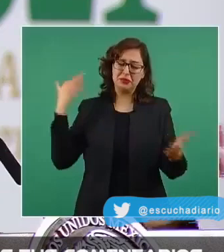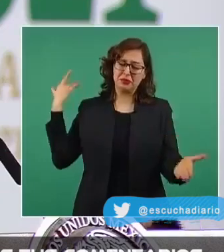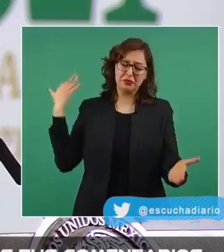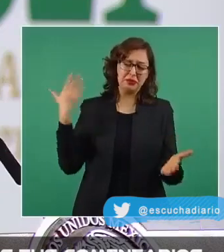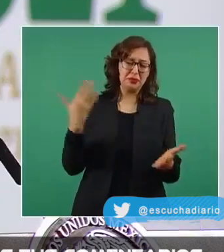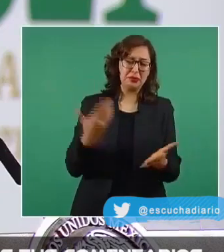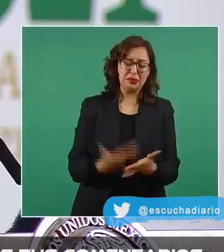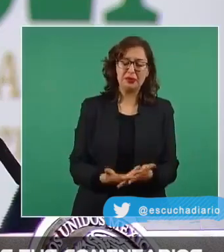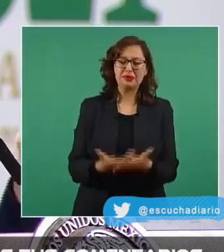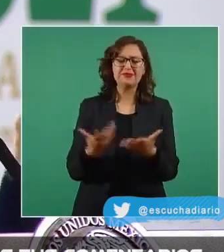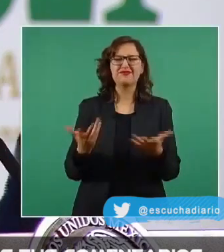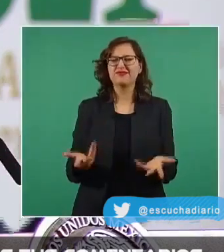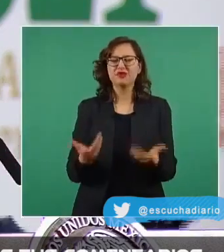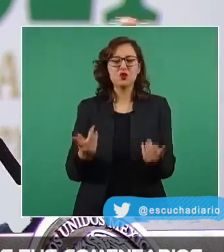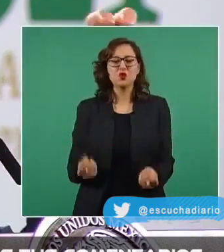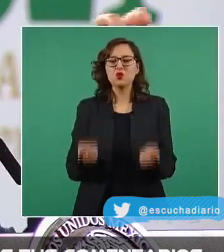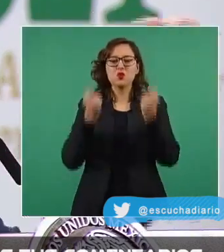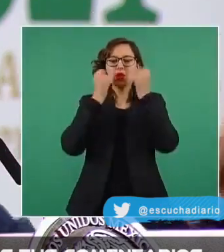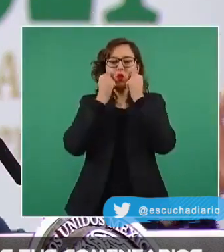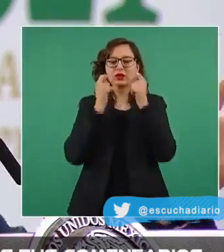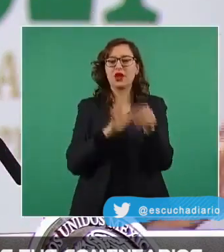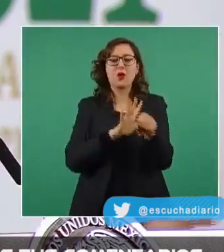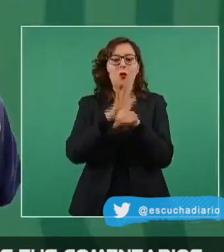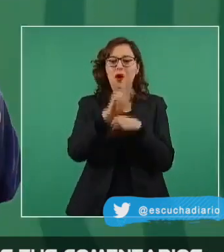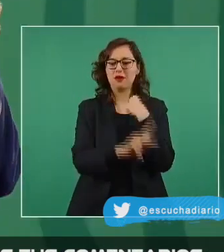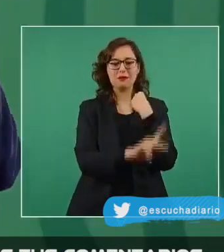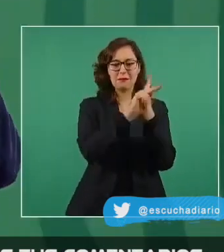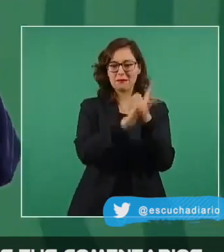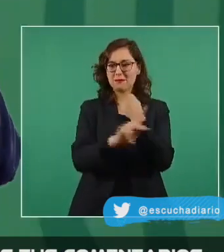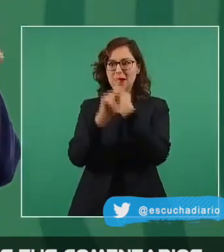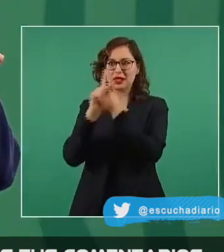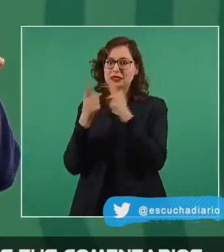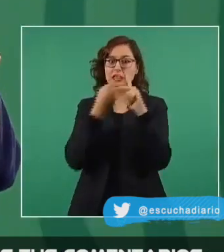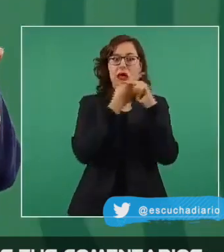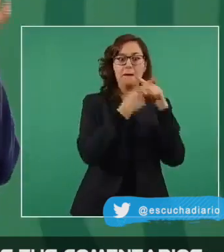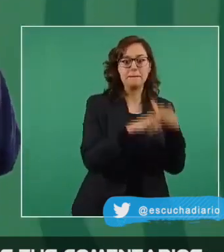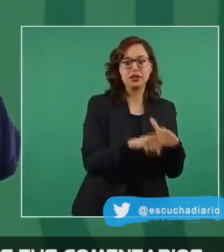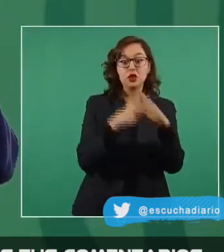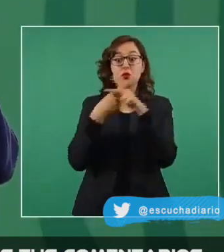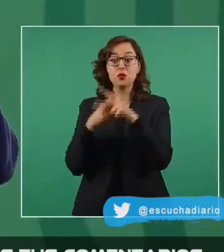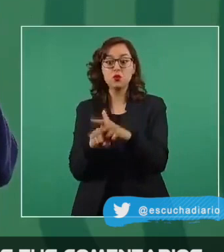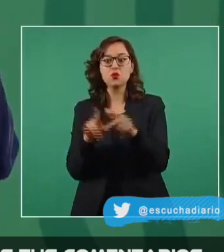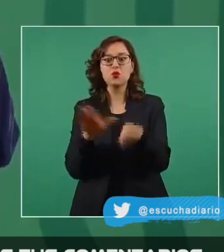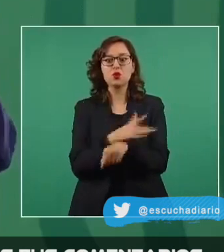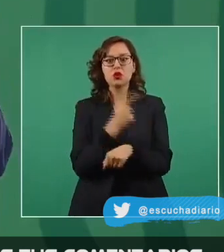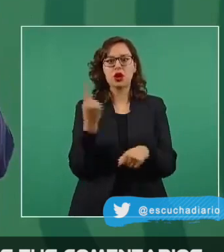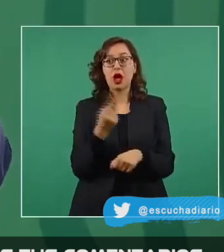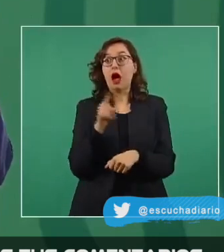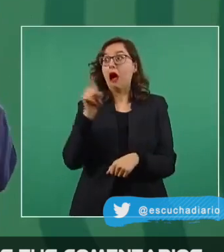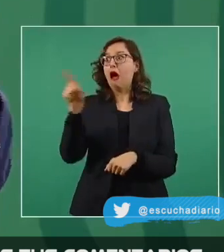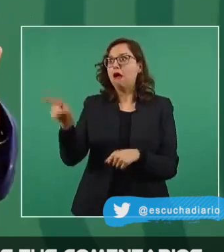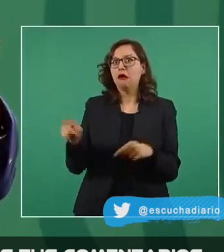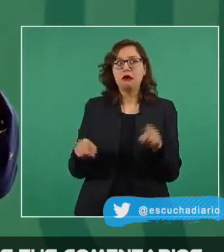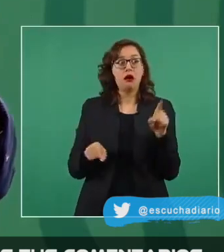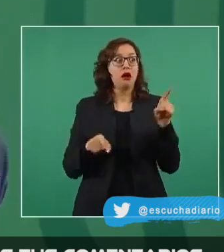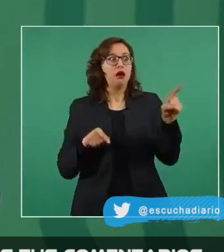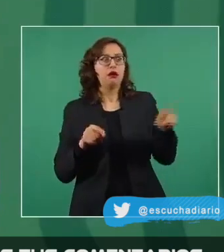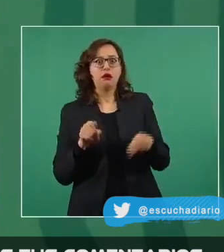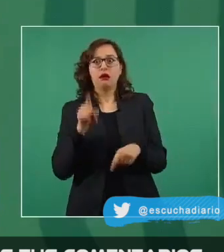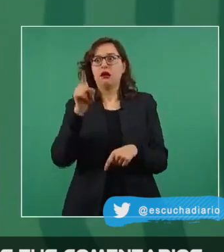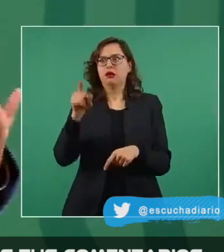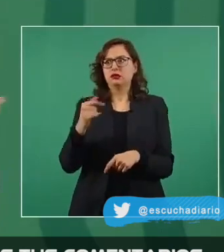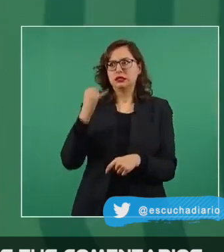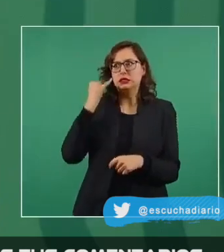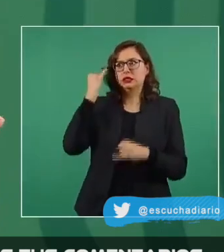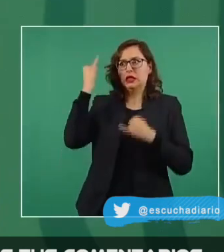con relación a la semana anterior. Respecto a la capacidad hospitalaria nacional, descendió un punto porcentual en las últimas 24